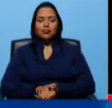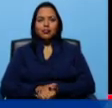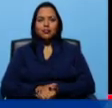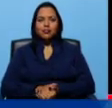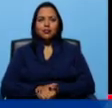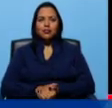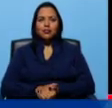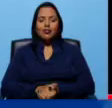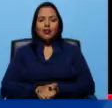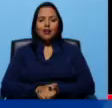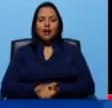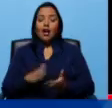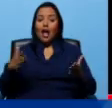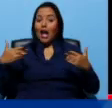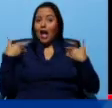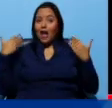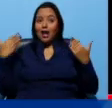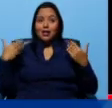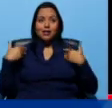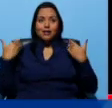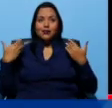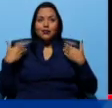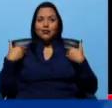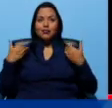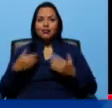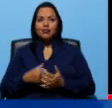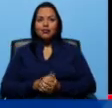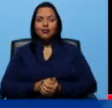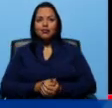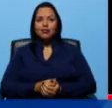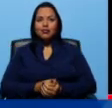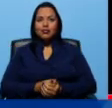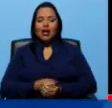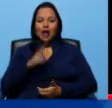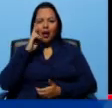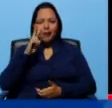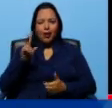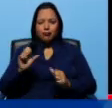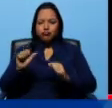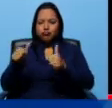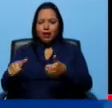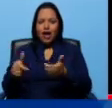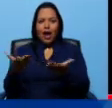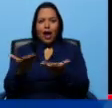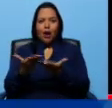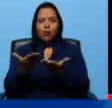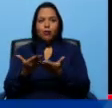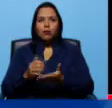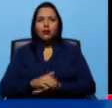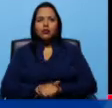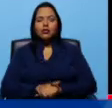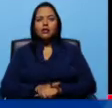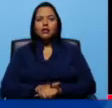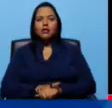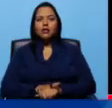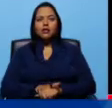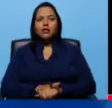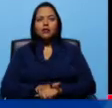Da mucha alegría ver el inicio del año escolar,